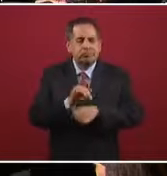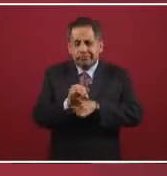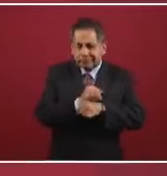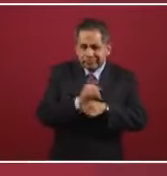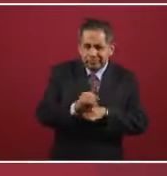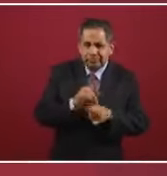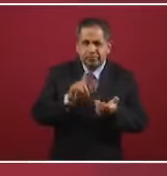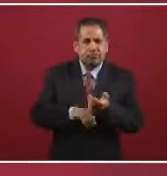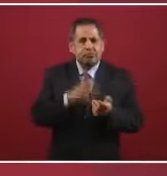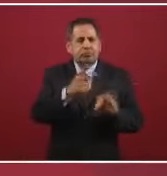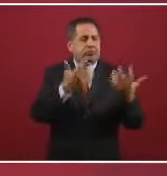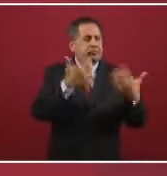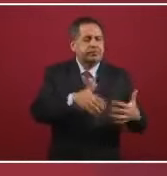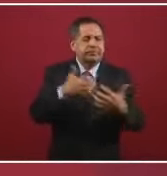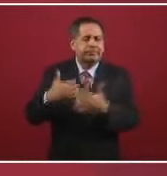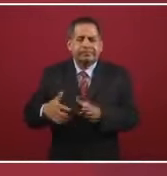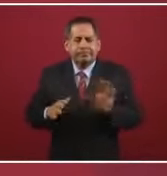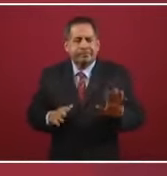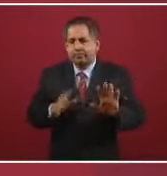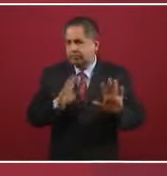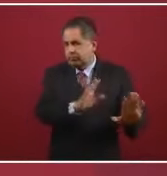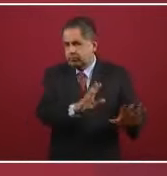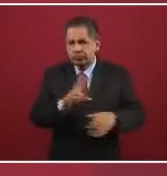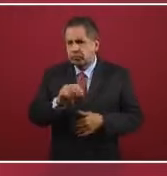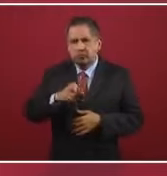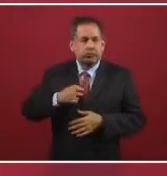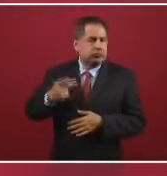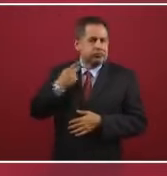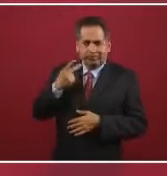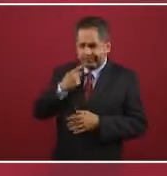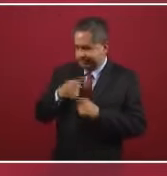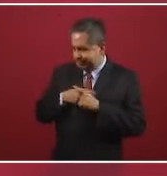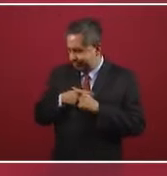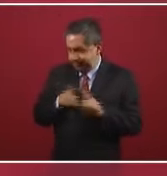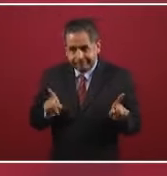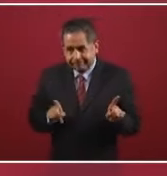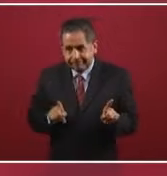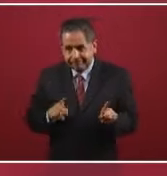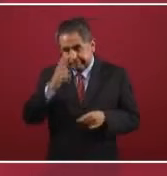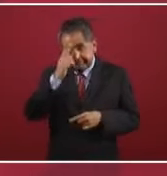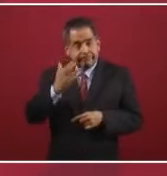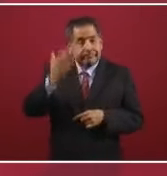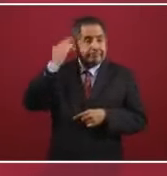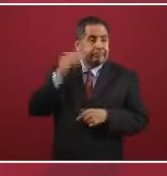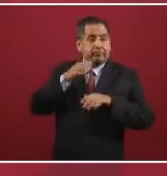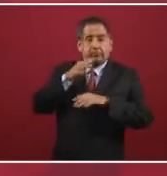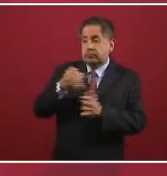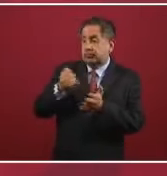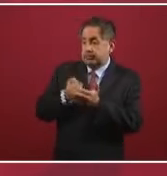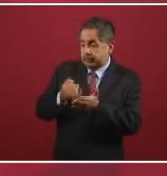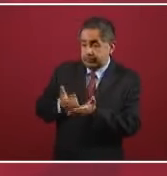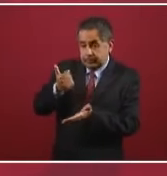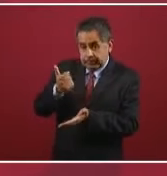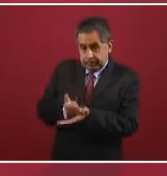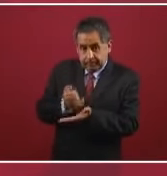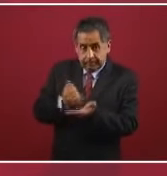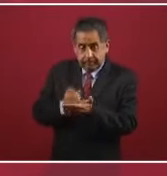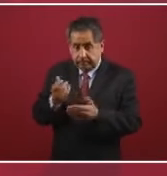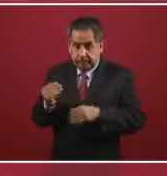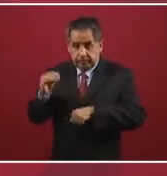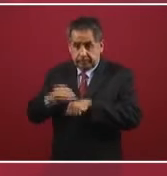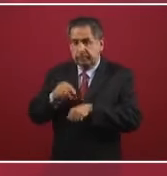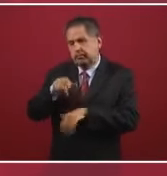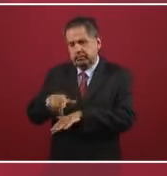dos empresas. No es una decisión política como fue o pudo haber sido en algún momento la imposición de tarifas